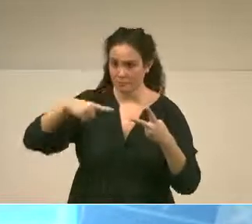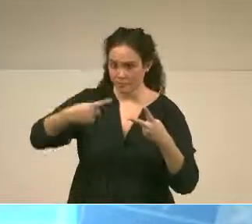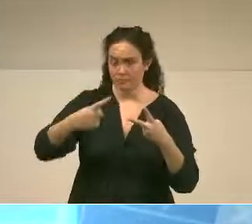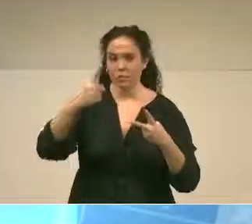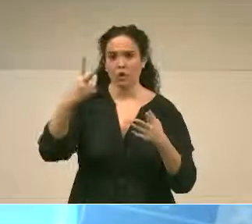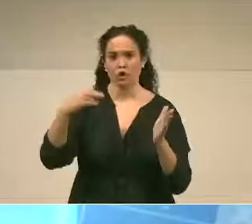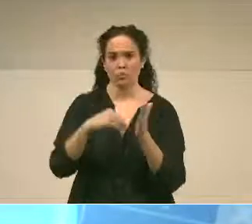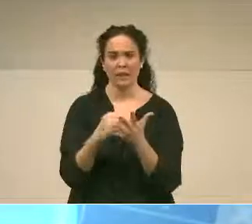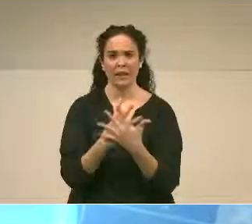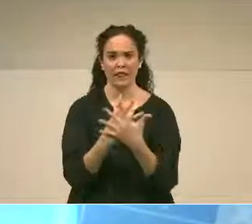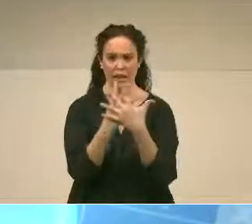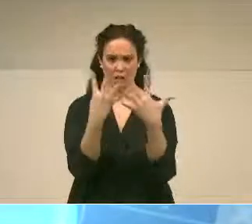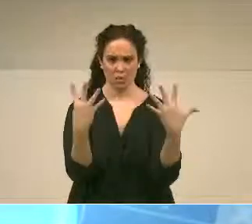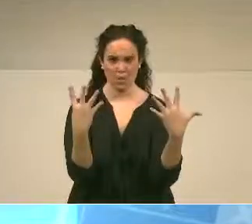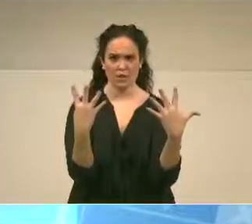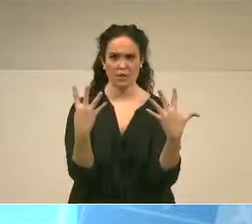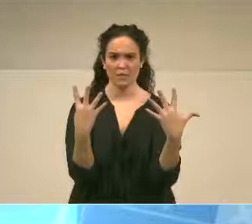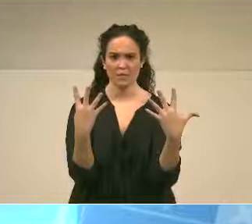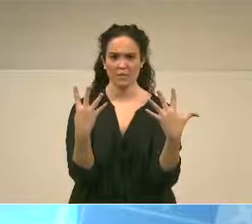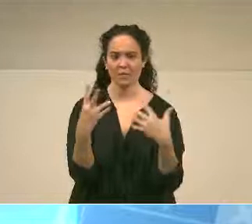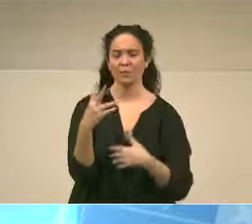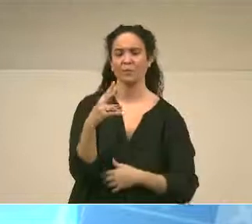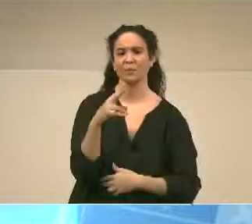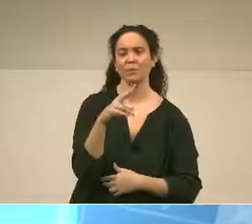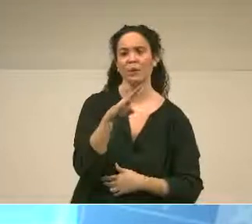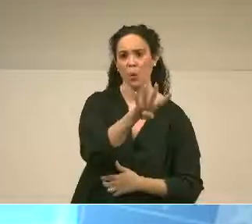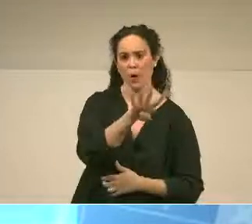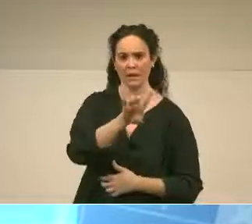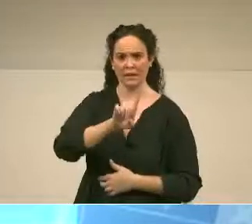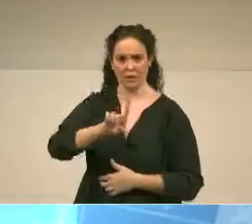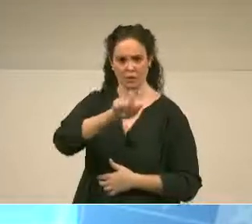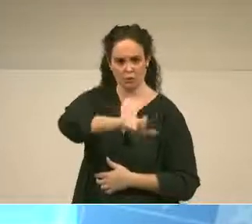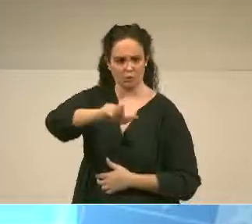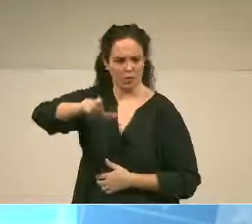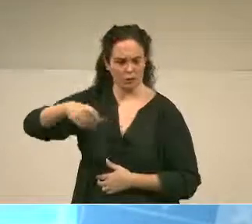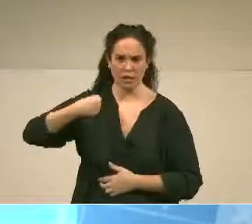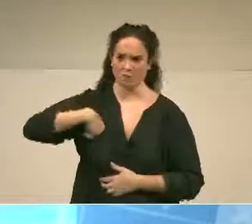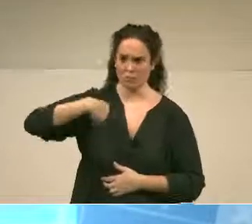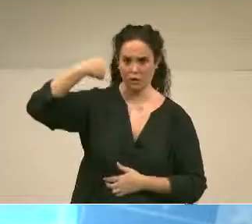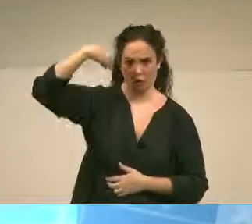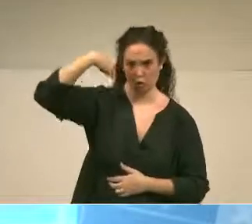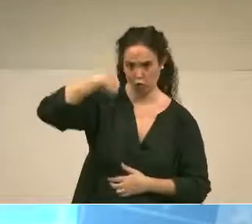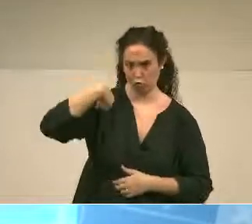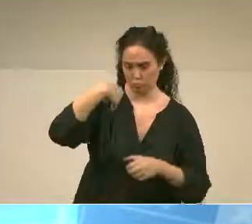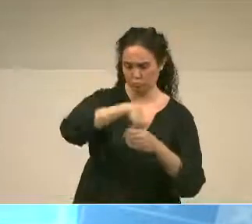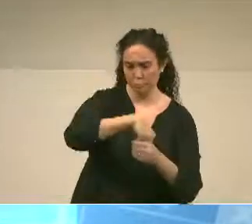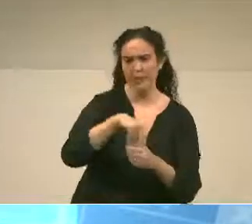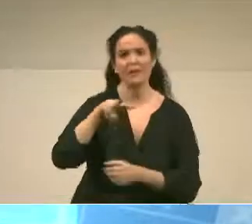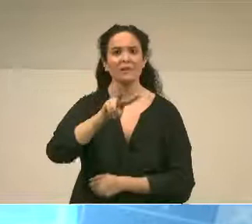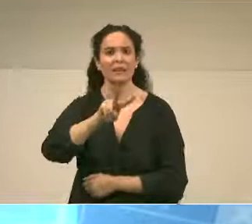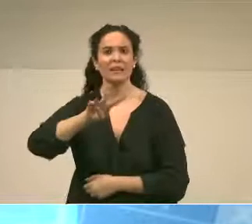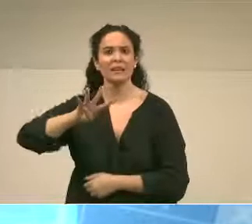2019 urtean 41 pertsona izan dira doktoretza bukatuta zutenak eta 24 doktorego